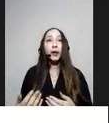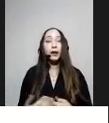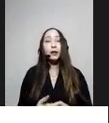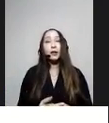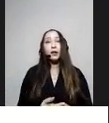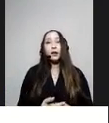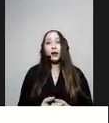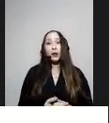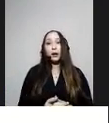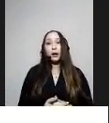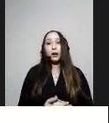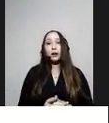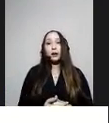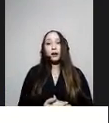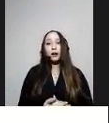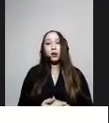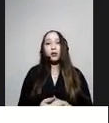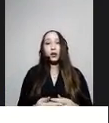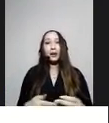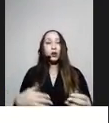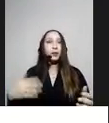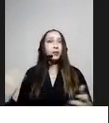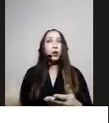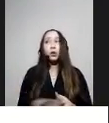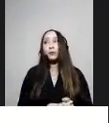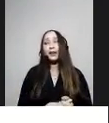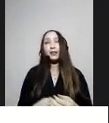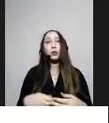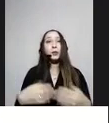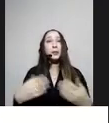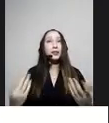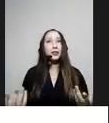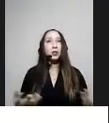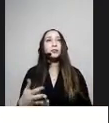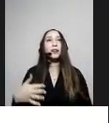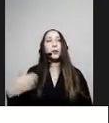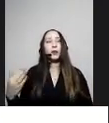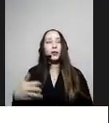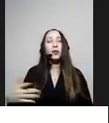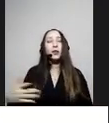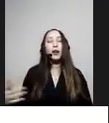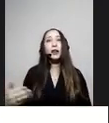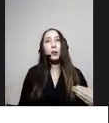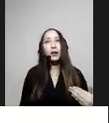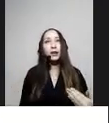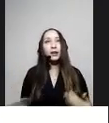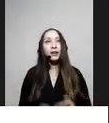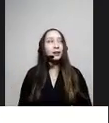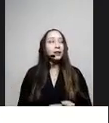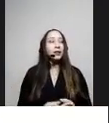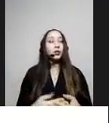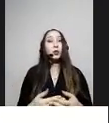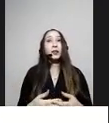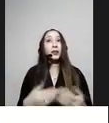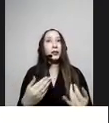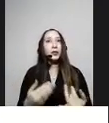laboral, el cual conforma la comisión, hacen una investigación y después de algunas irregularidades,